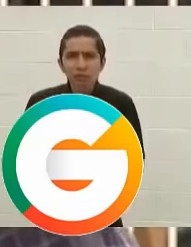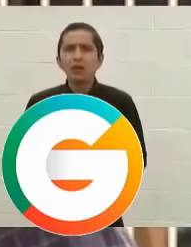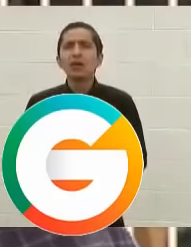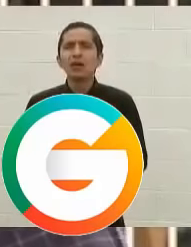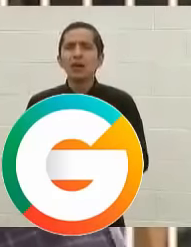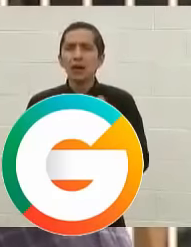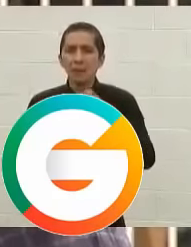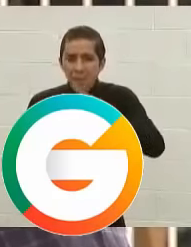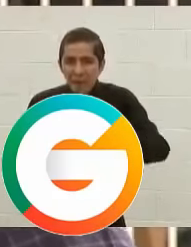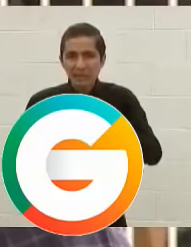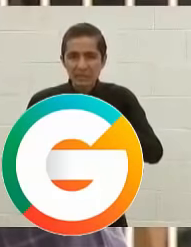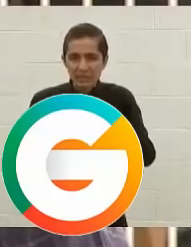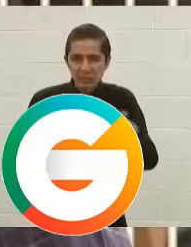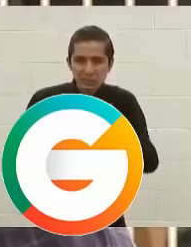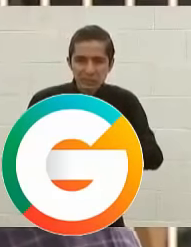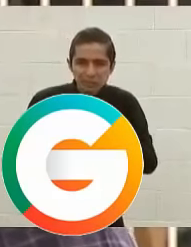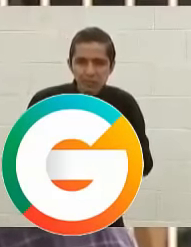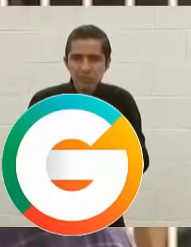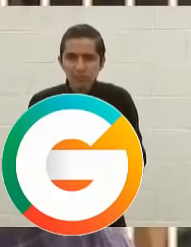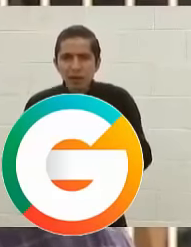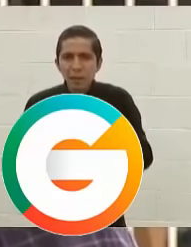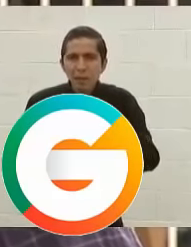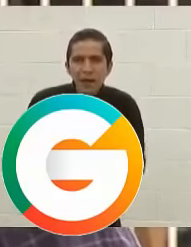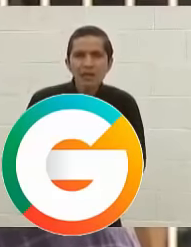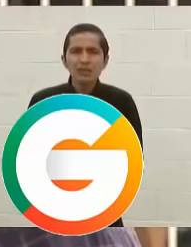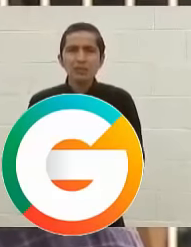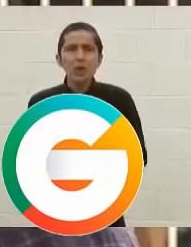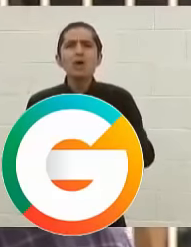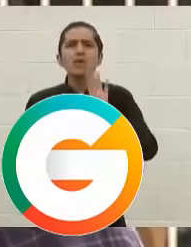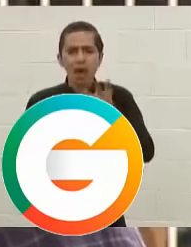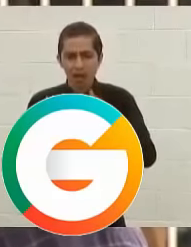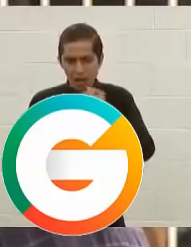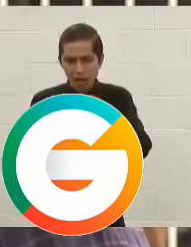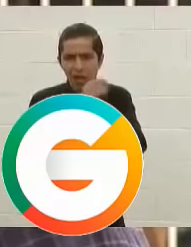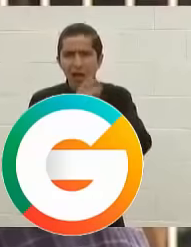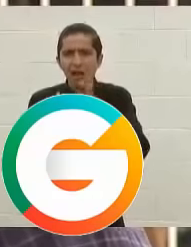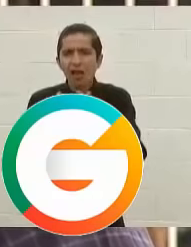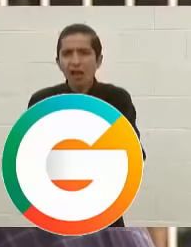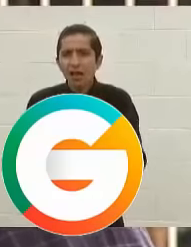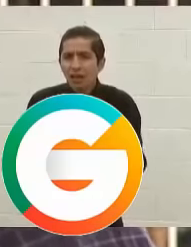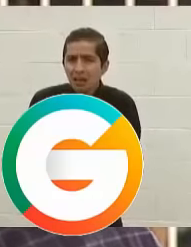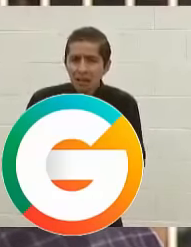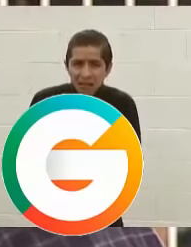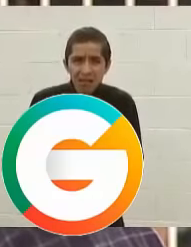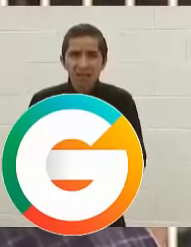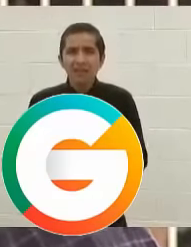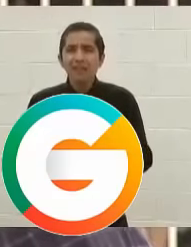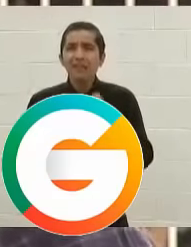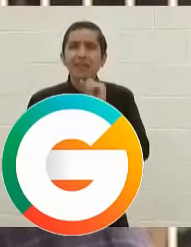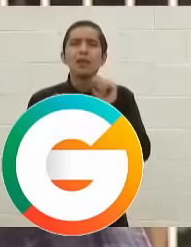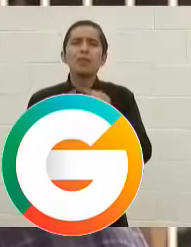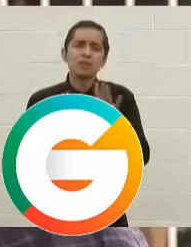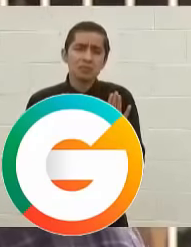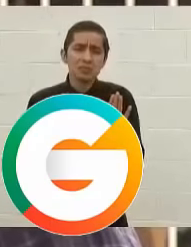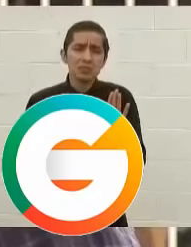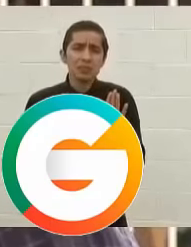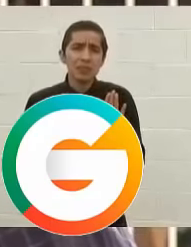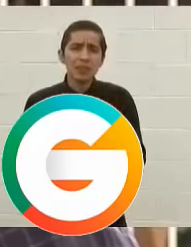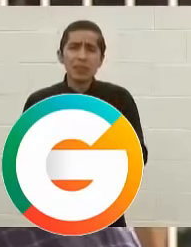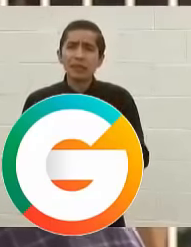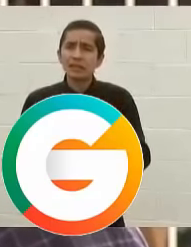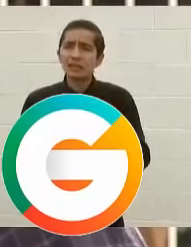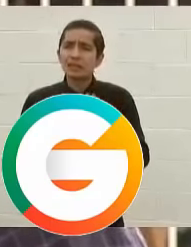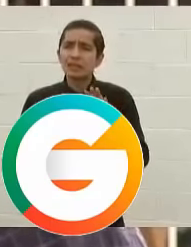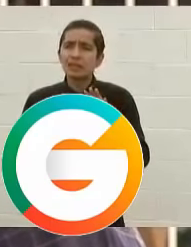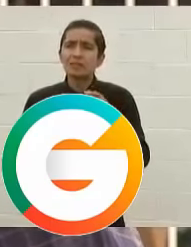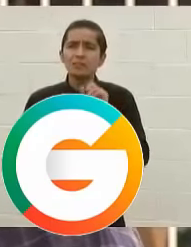Fuerzas Armadas, tomando en cuenta que ya hay un decreto que permite justamente pues desplazar a la